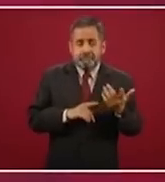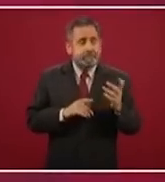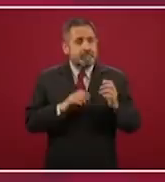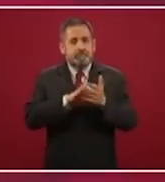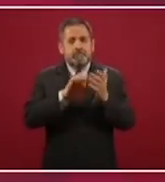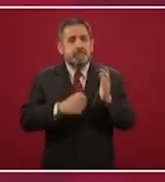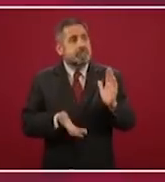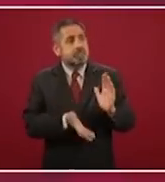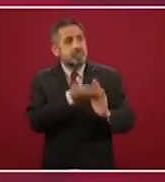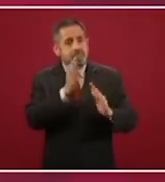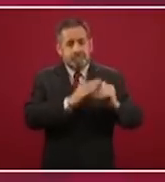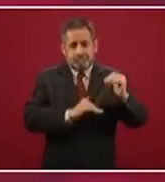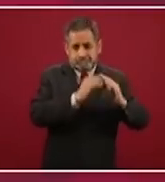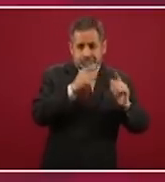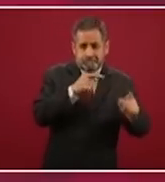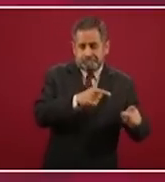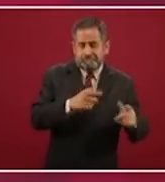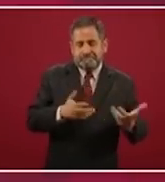constructoras,